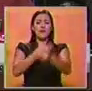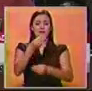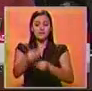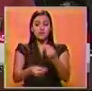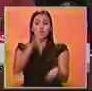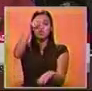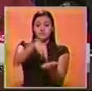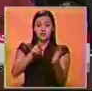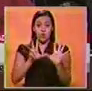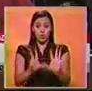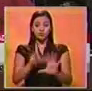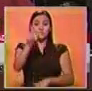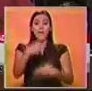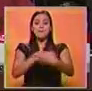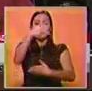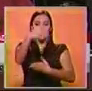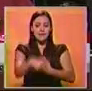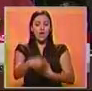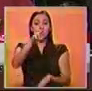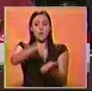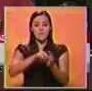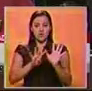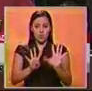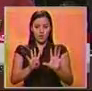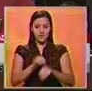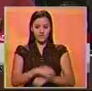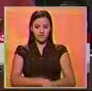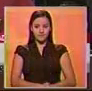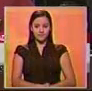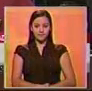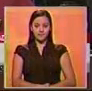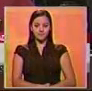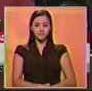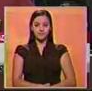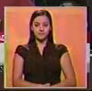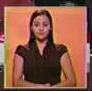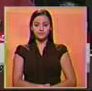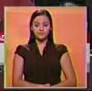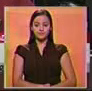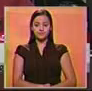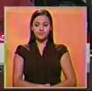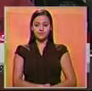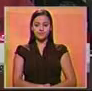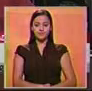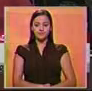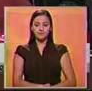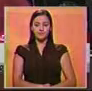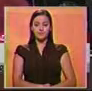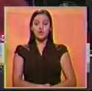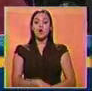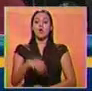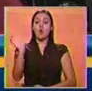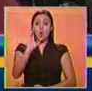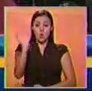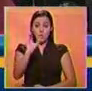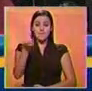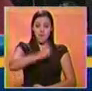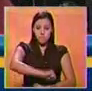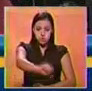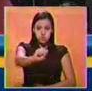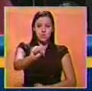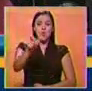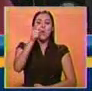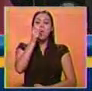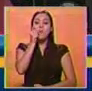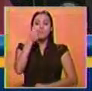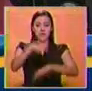durante 2008 y los planes para 2009. Estos ciudadanos de nacionalidad colombiana,